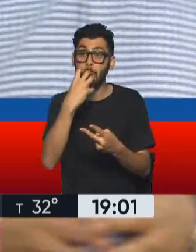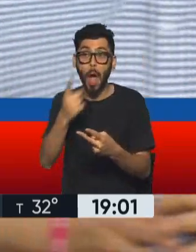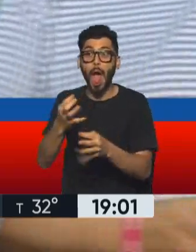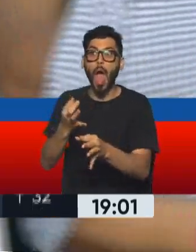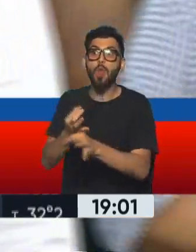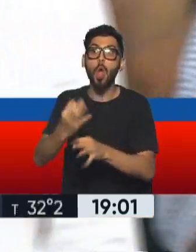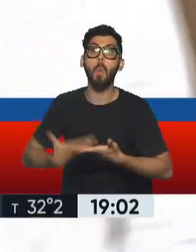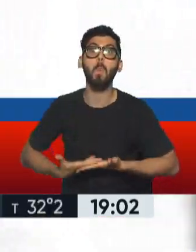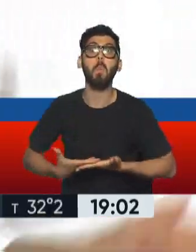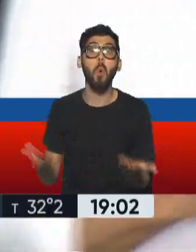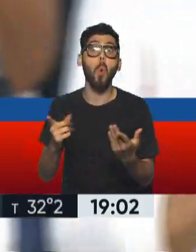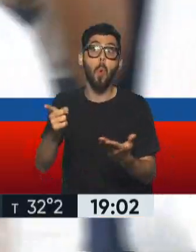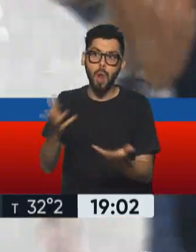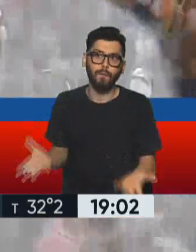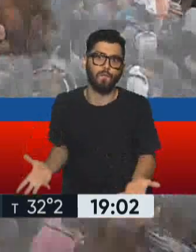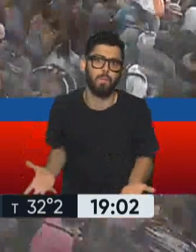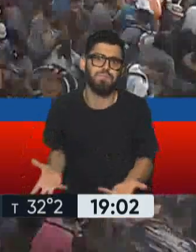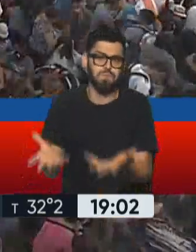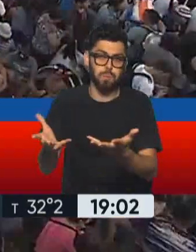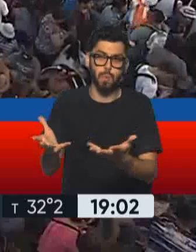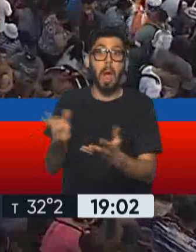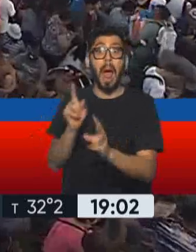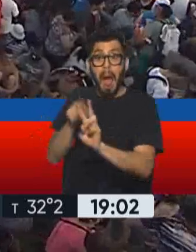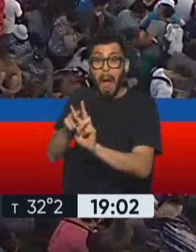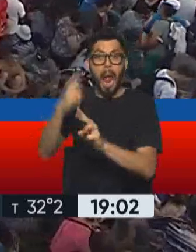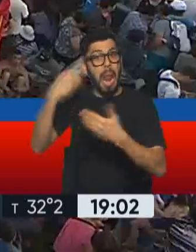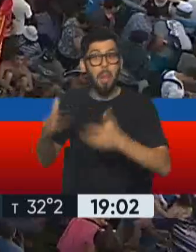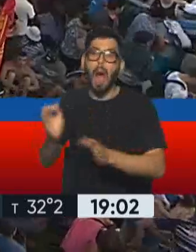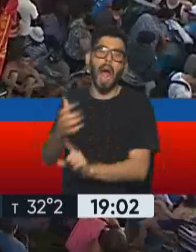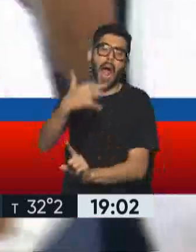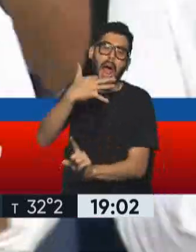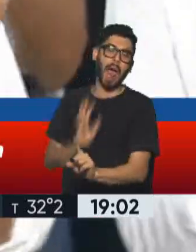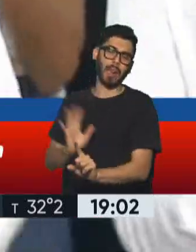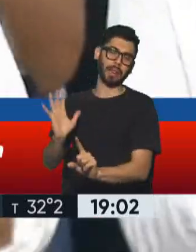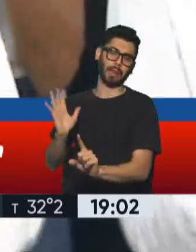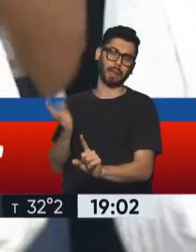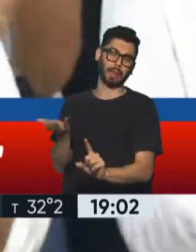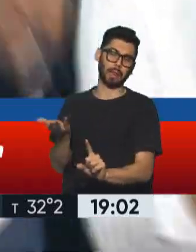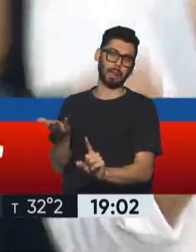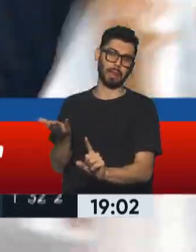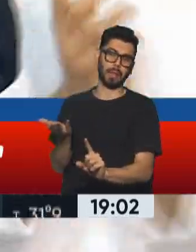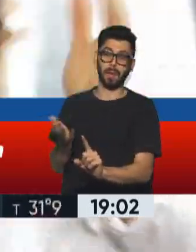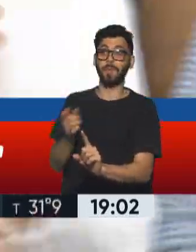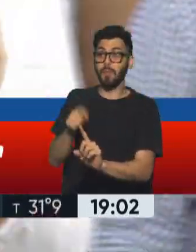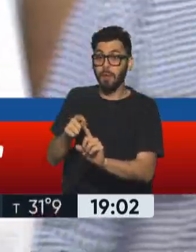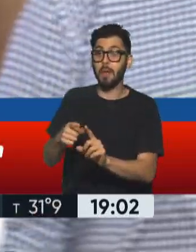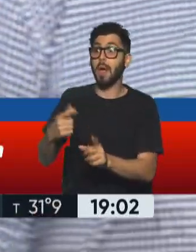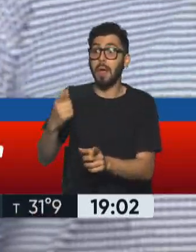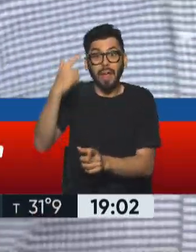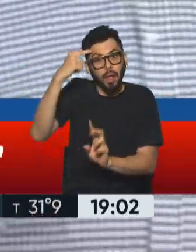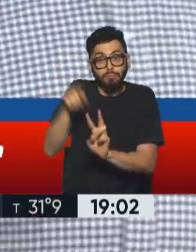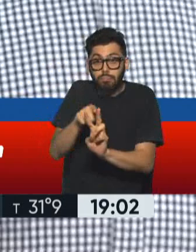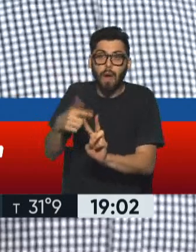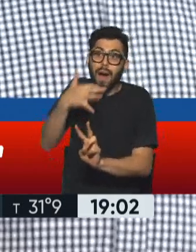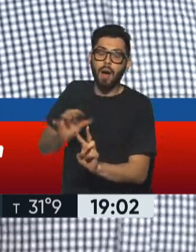el lugar que correspondía, que entendieron que no había ninguna posibilidad de que la Argentina se desarrolle